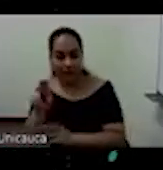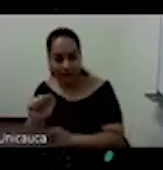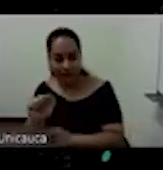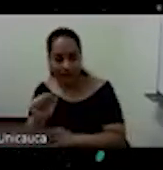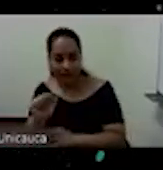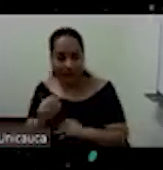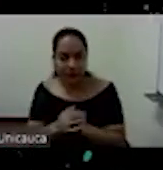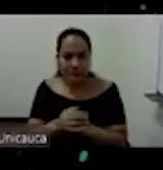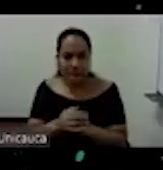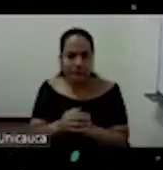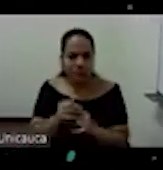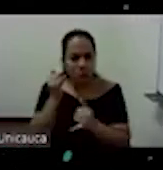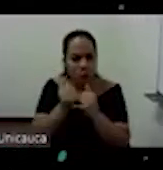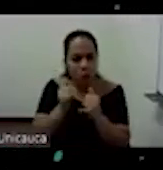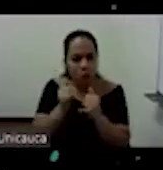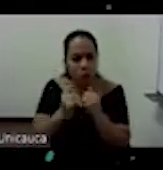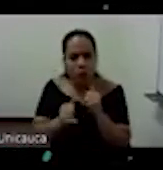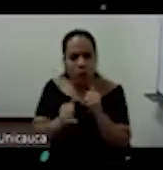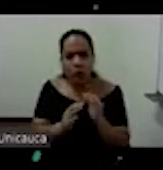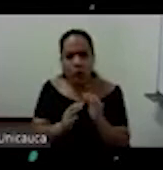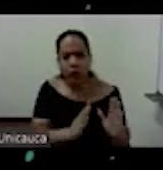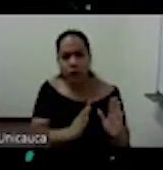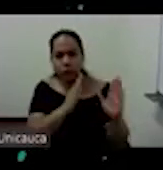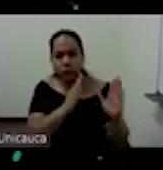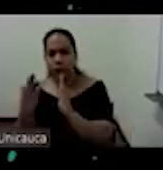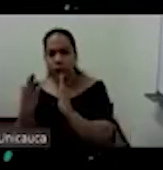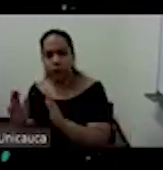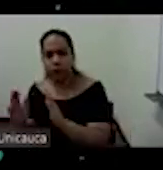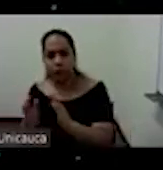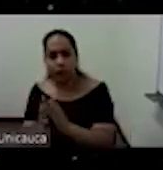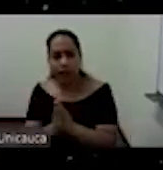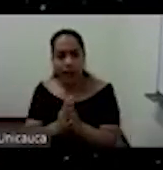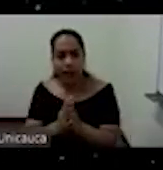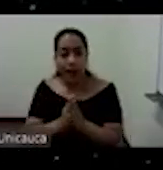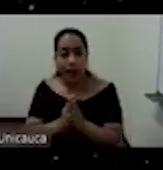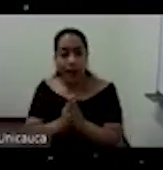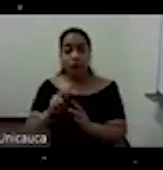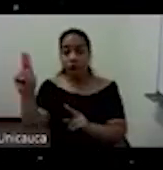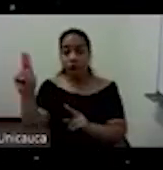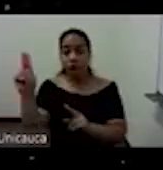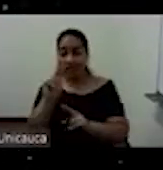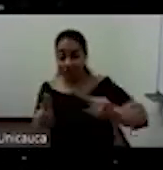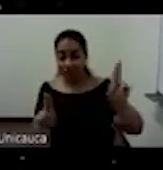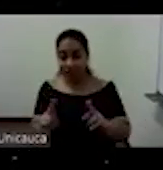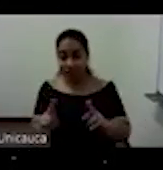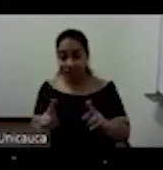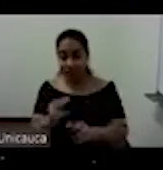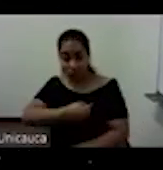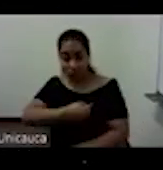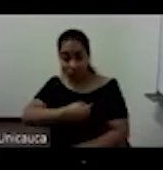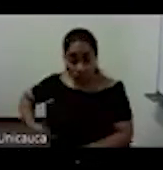Y por último tenemos la jigra de trueno de Wala Yaja.